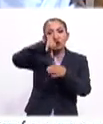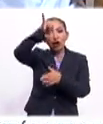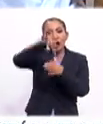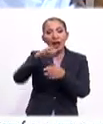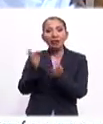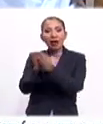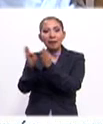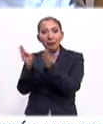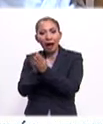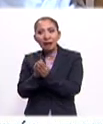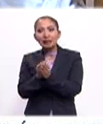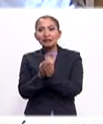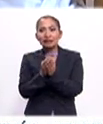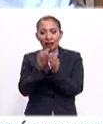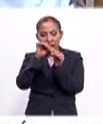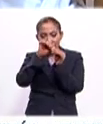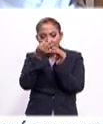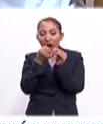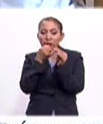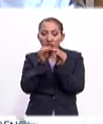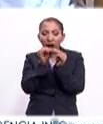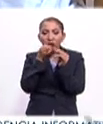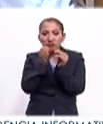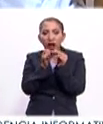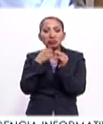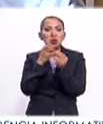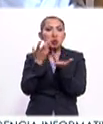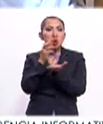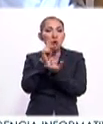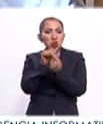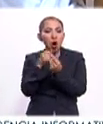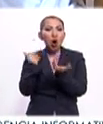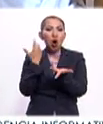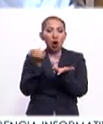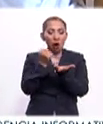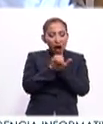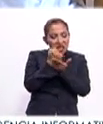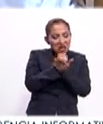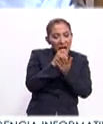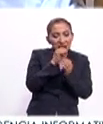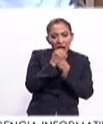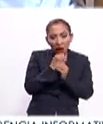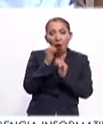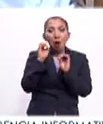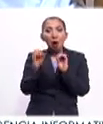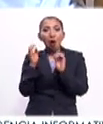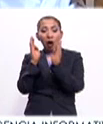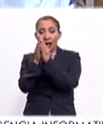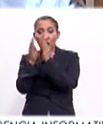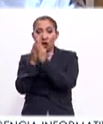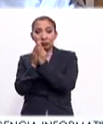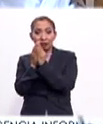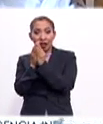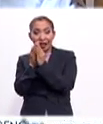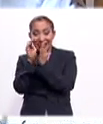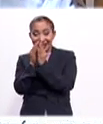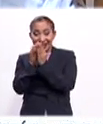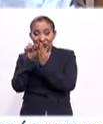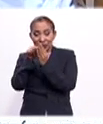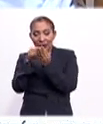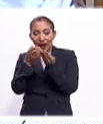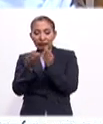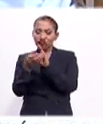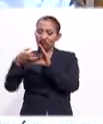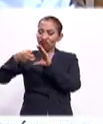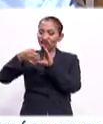tamales, los jilotitos, pues te los puedes comer crudos, te los puedes comer en salmuera, luego ya viene el elote, y entonces el elote tierno